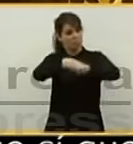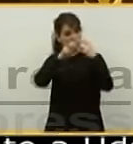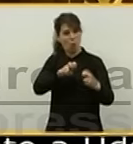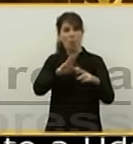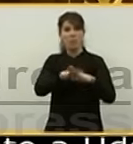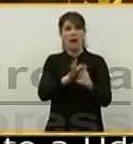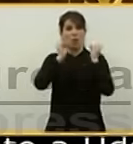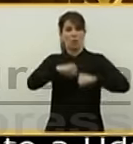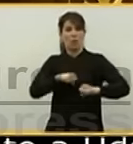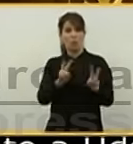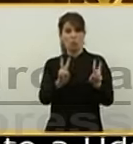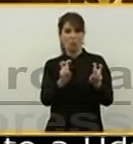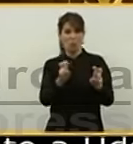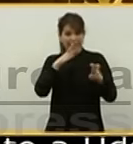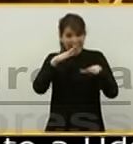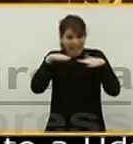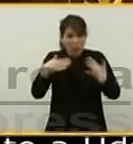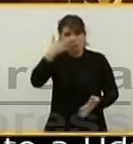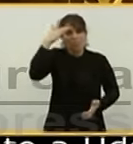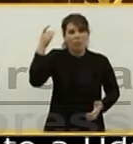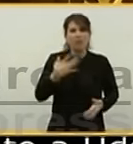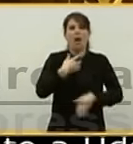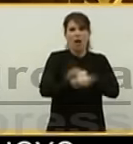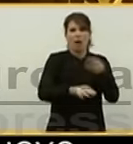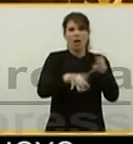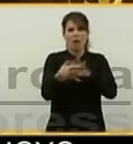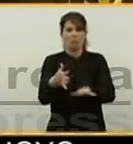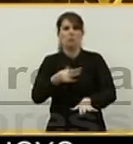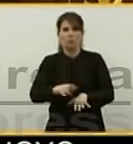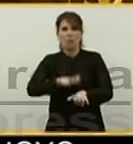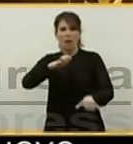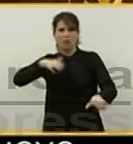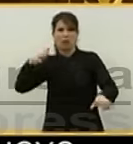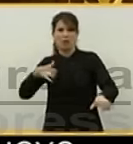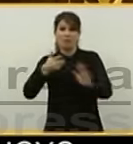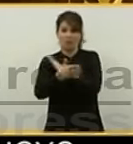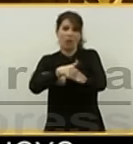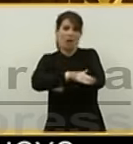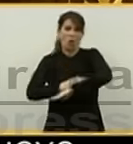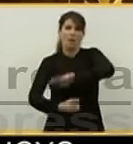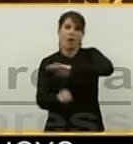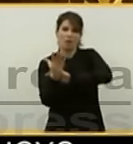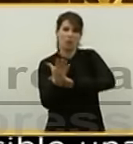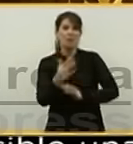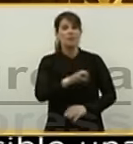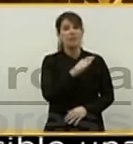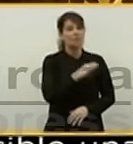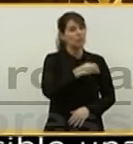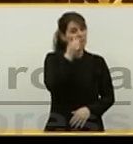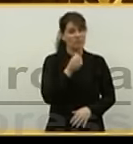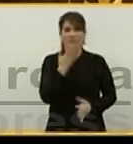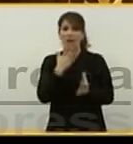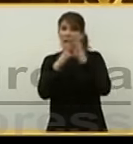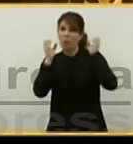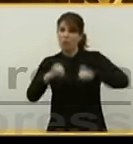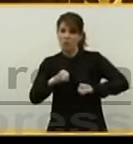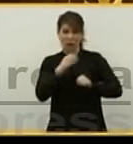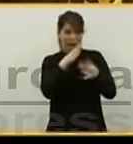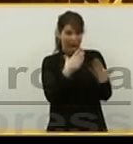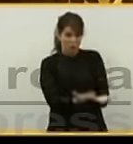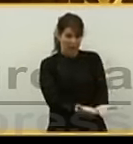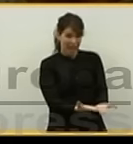que esta vez sí haga posible una mayoría y, por tanto, un gobierno. Señor Sánchez, con este acuerdo hoy no podemos otorgarle